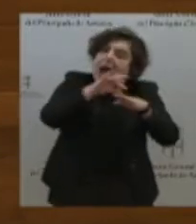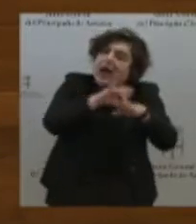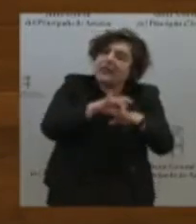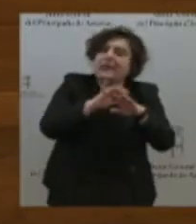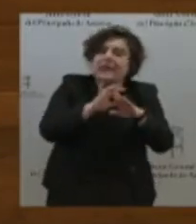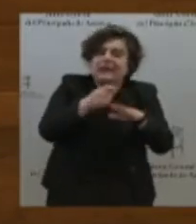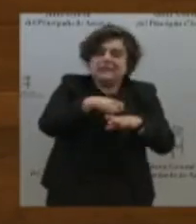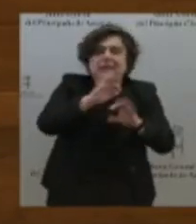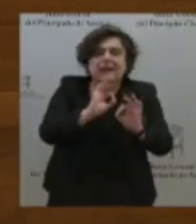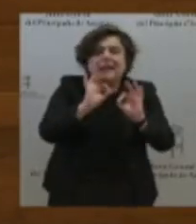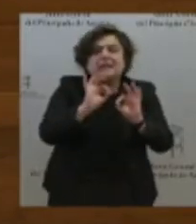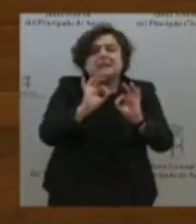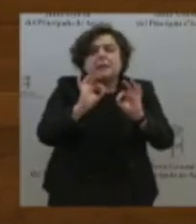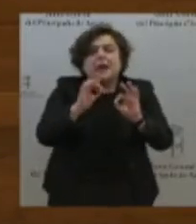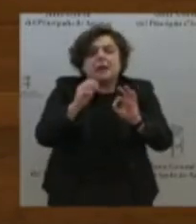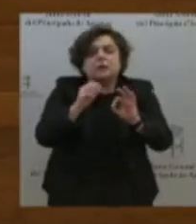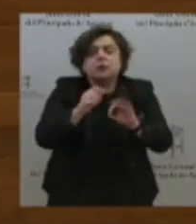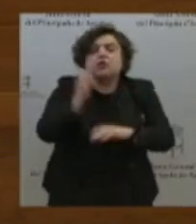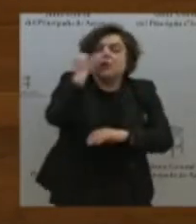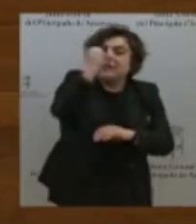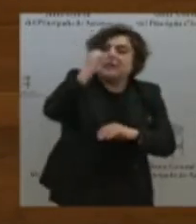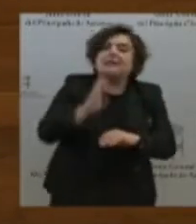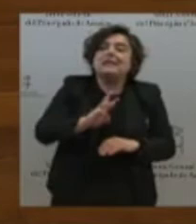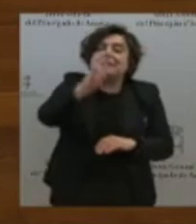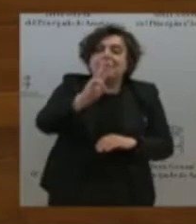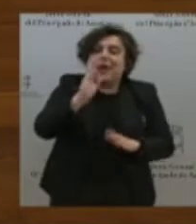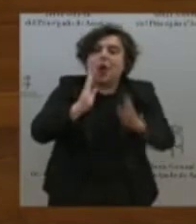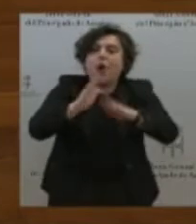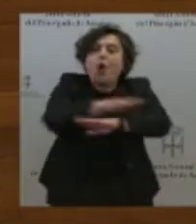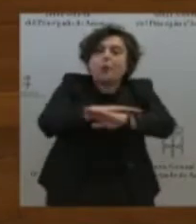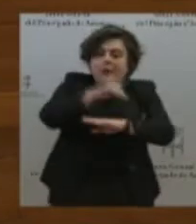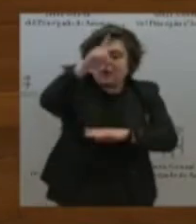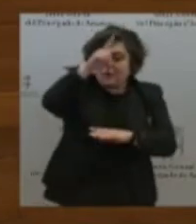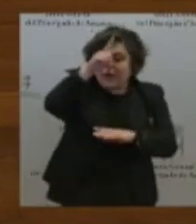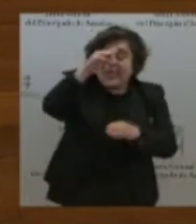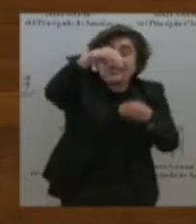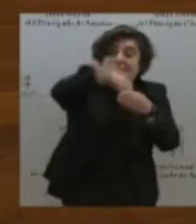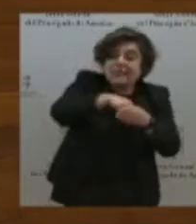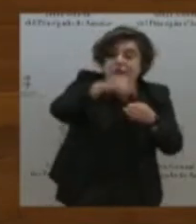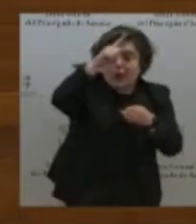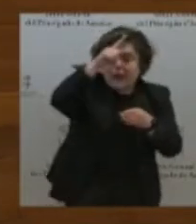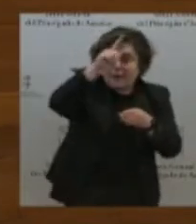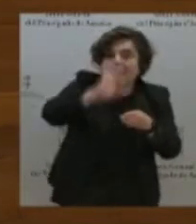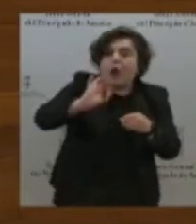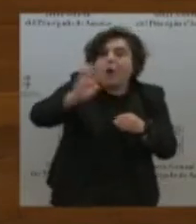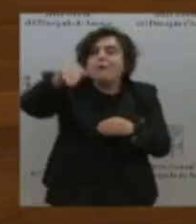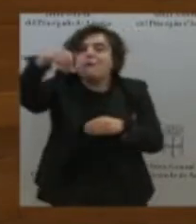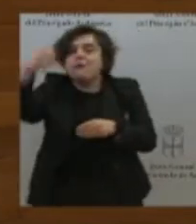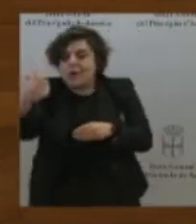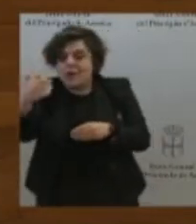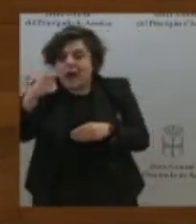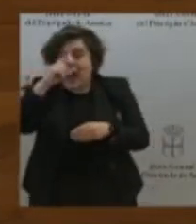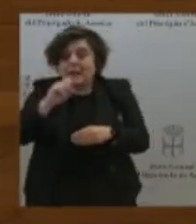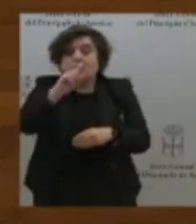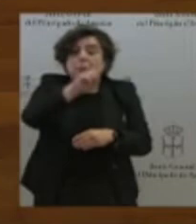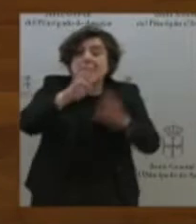contra la población civil, tanto dentro como fuera de Alemania, desde 1933 hasta